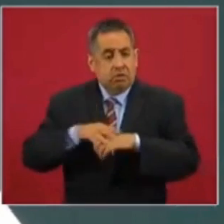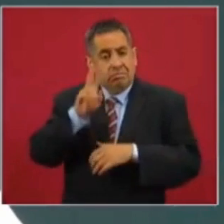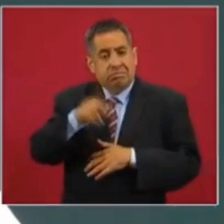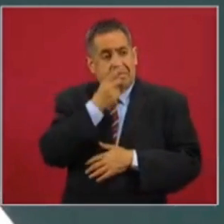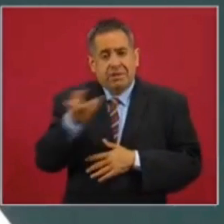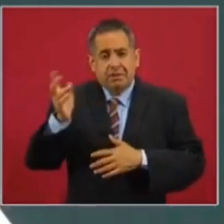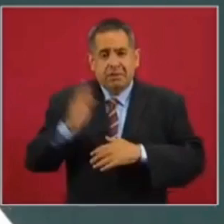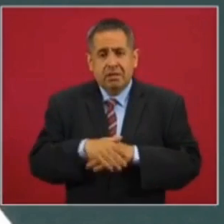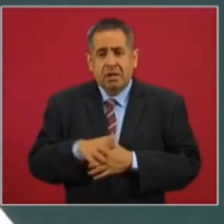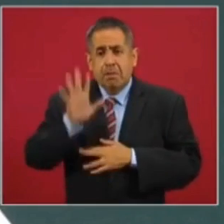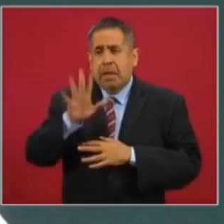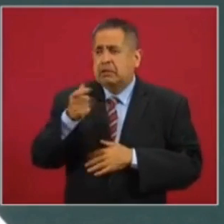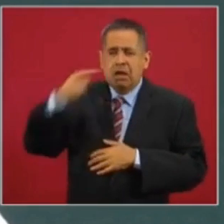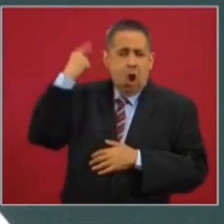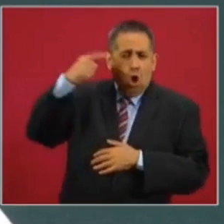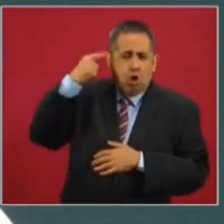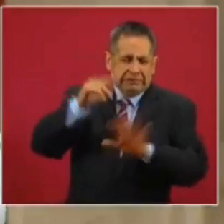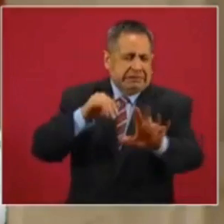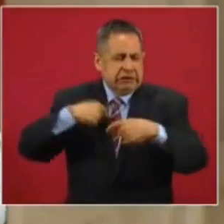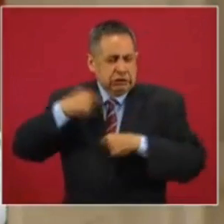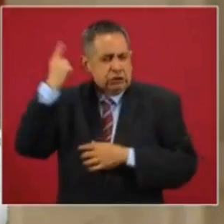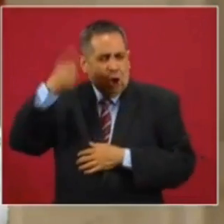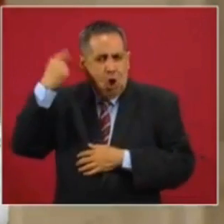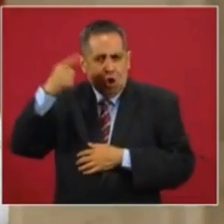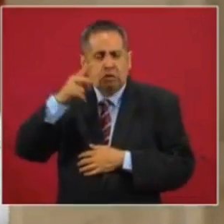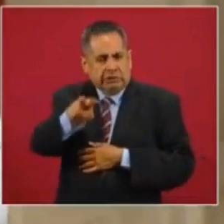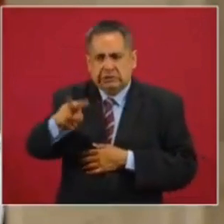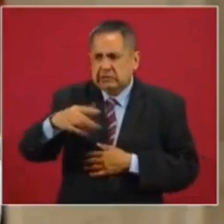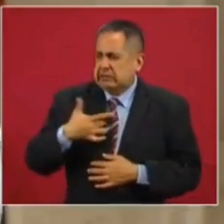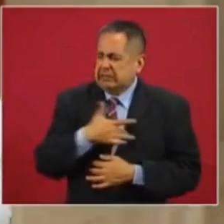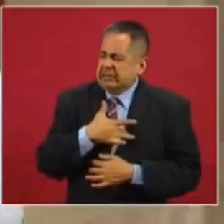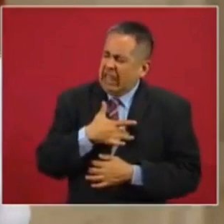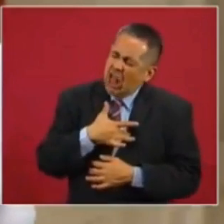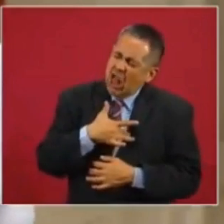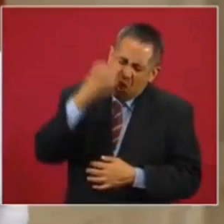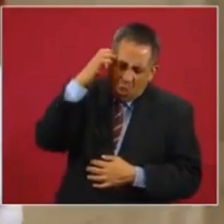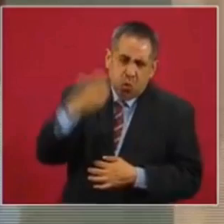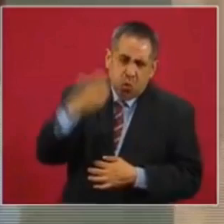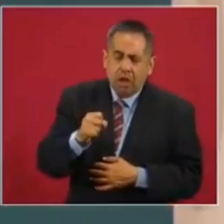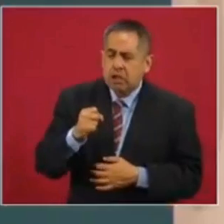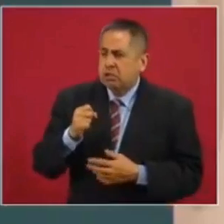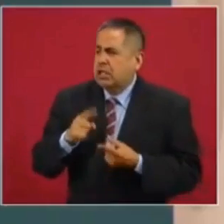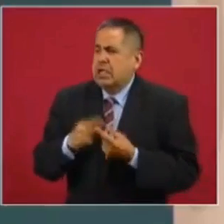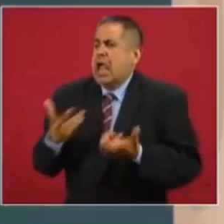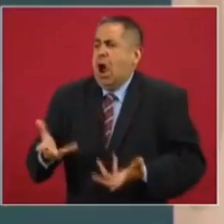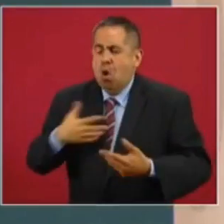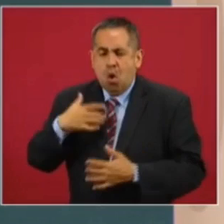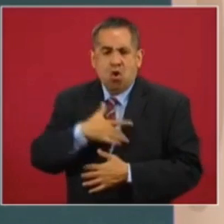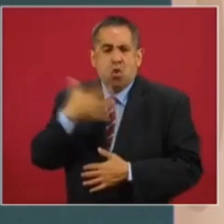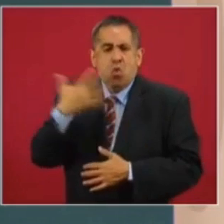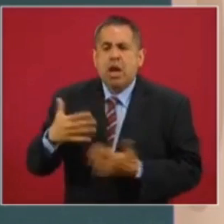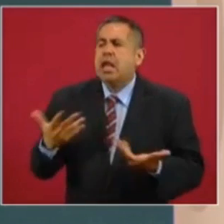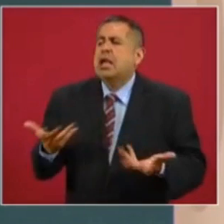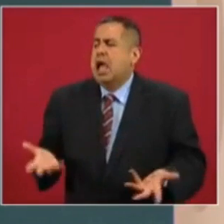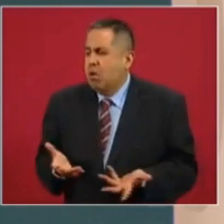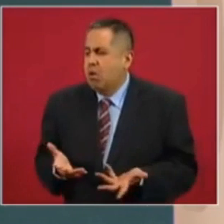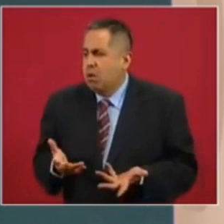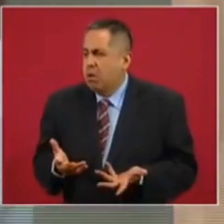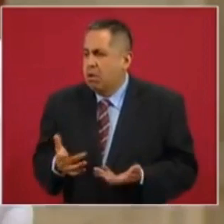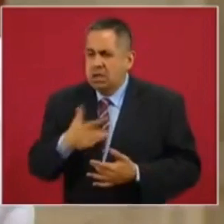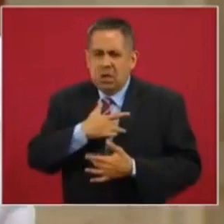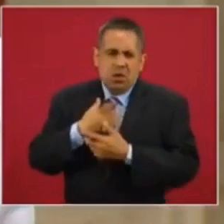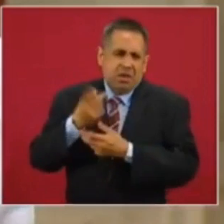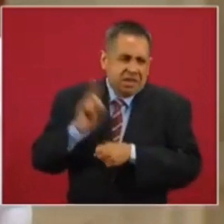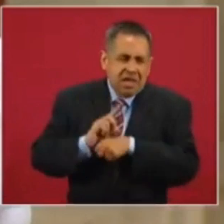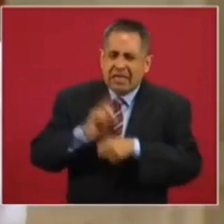como dicen que parecen muy locos tal vez y locos de dolor señor porque cargamos este dolor donde lo dejamos qué hacemos con este dolor que lo